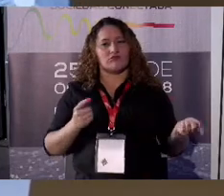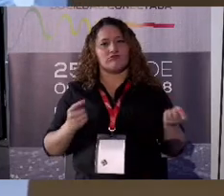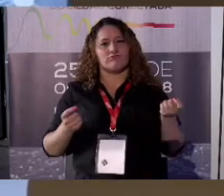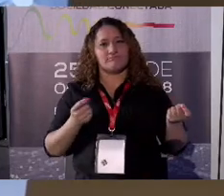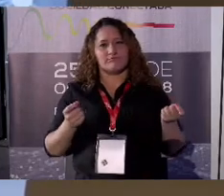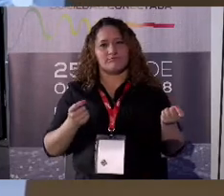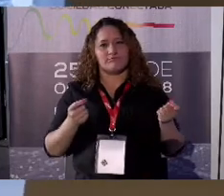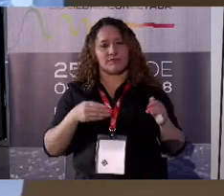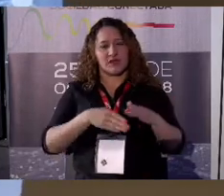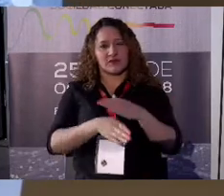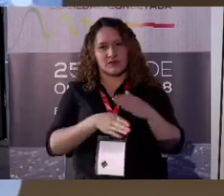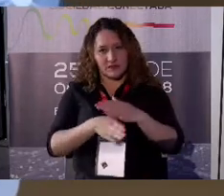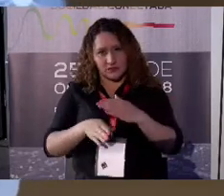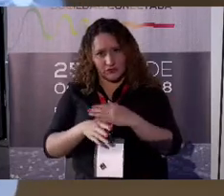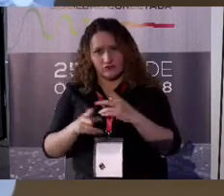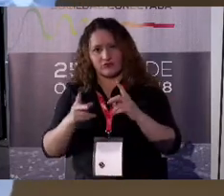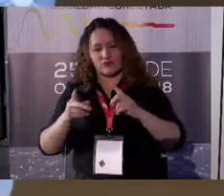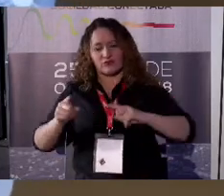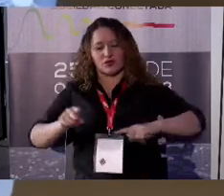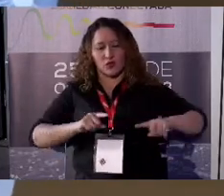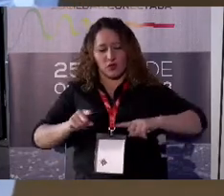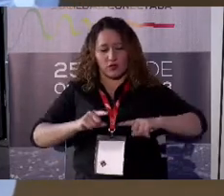de que sea capaz de coordinar el acceso.